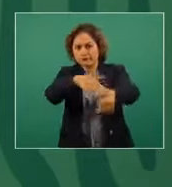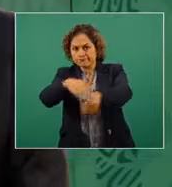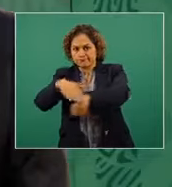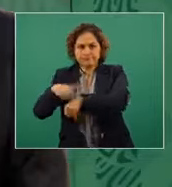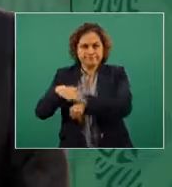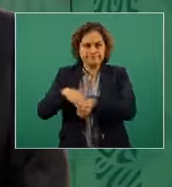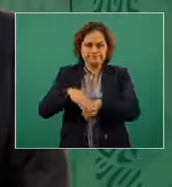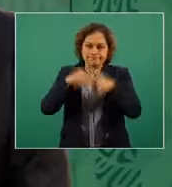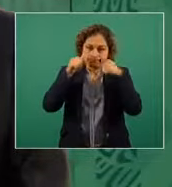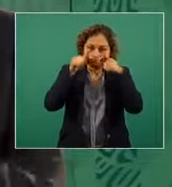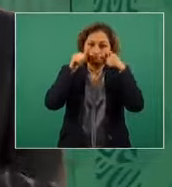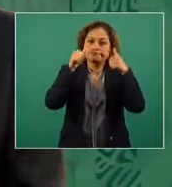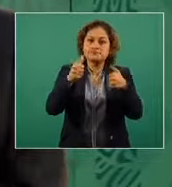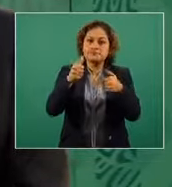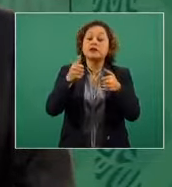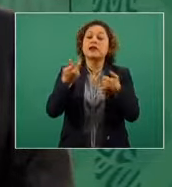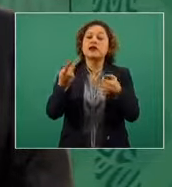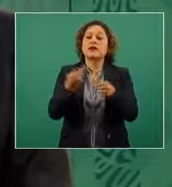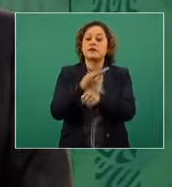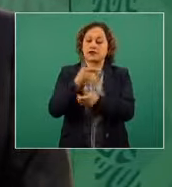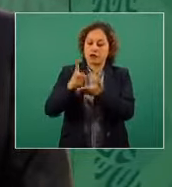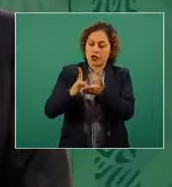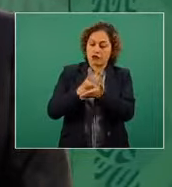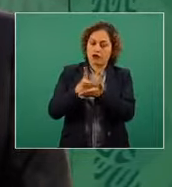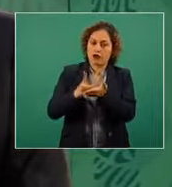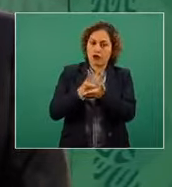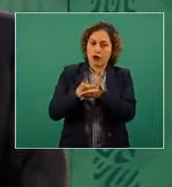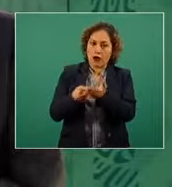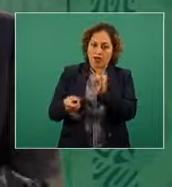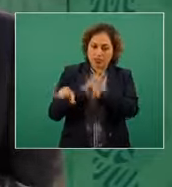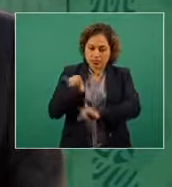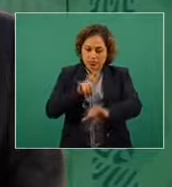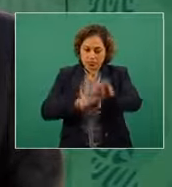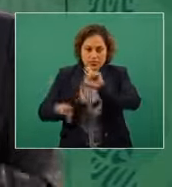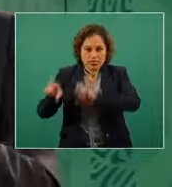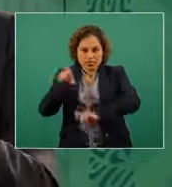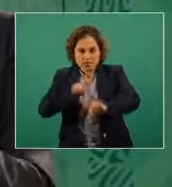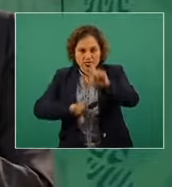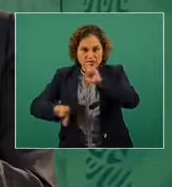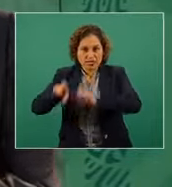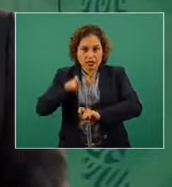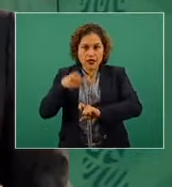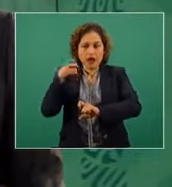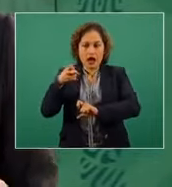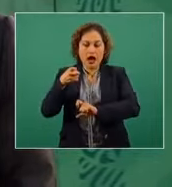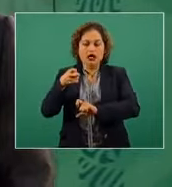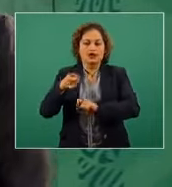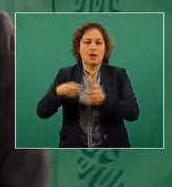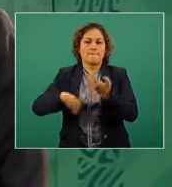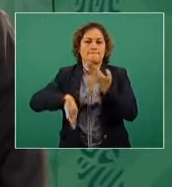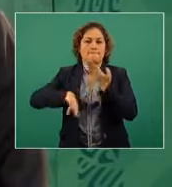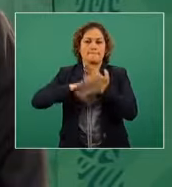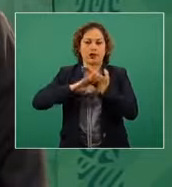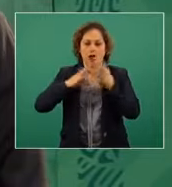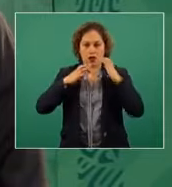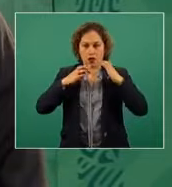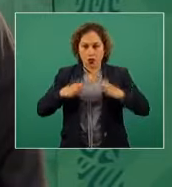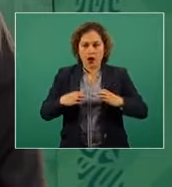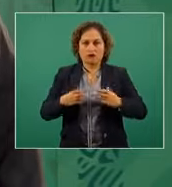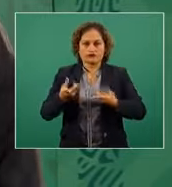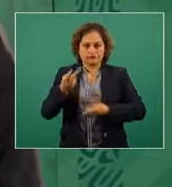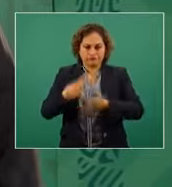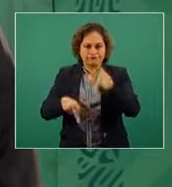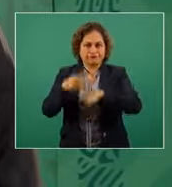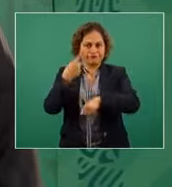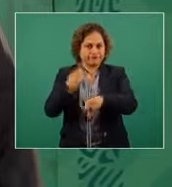todo los químicos, el fentanilo y todos estos químicos,